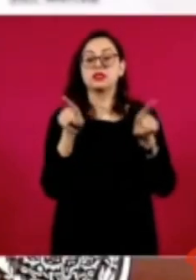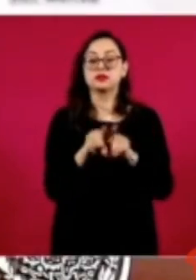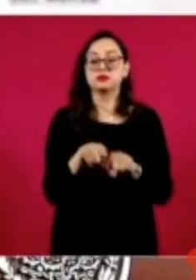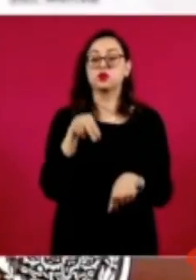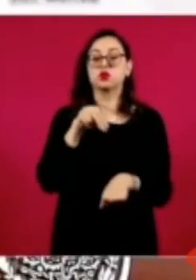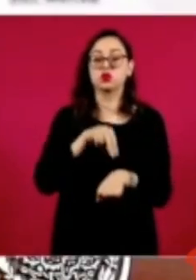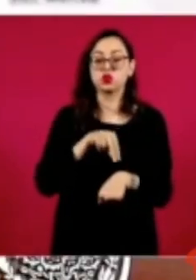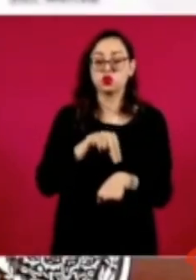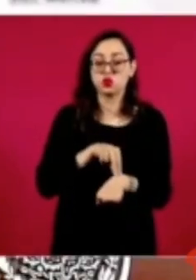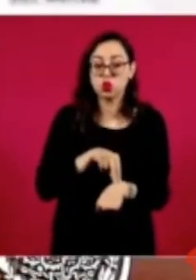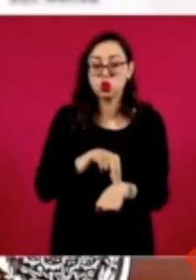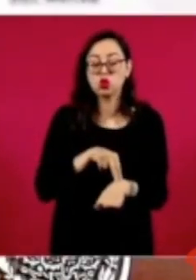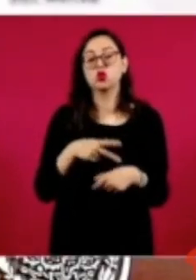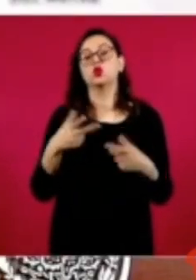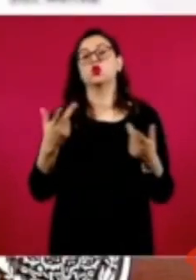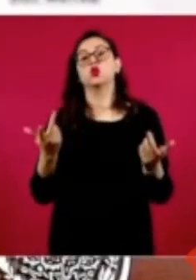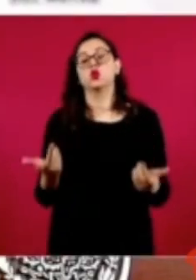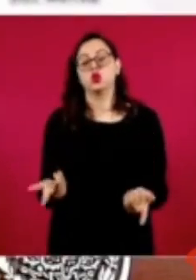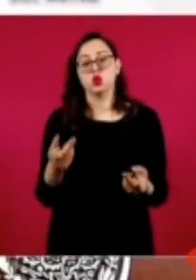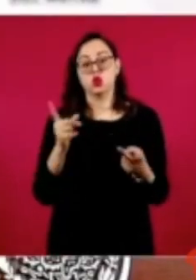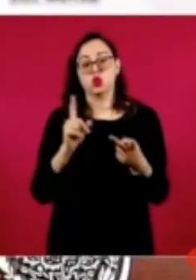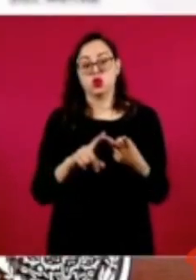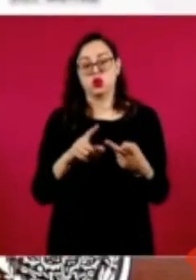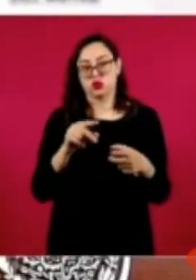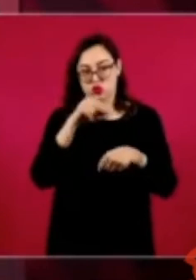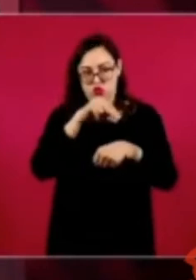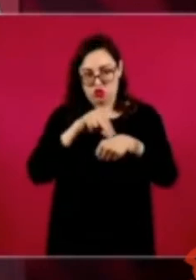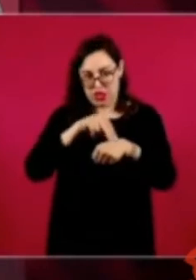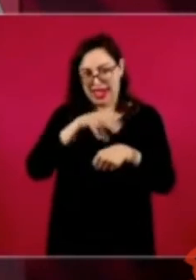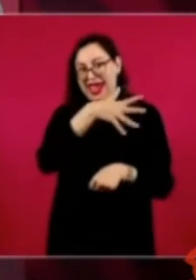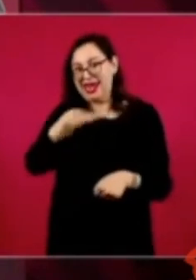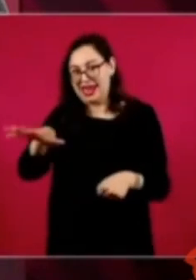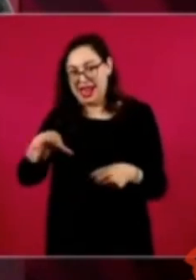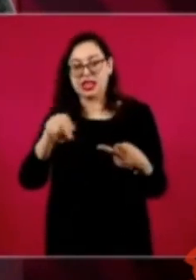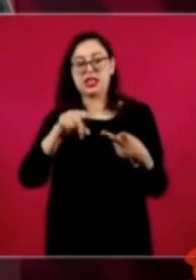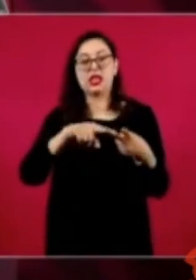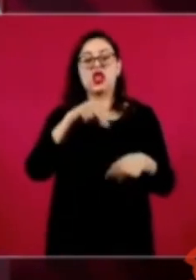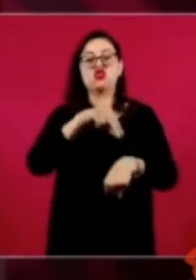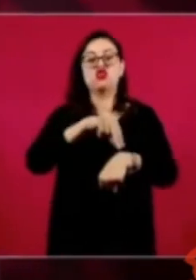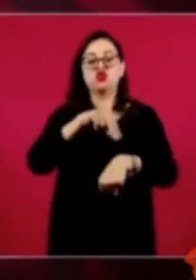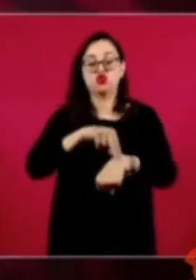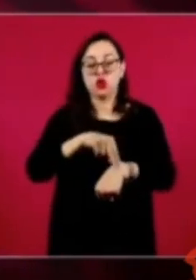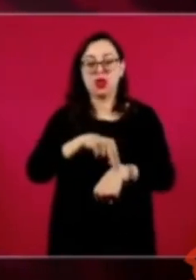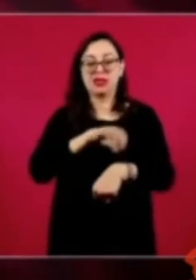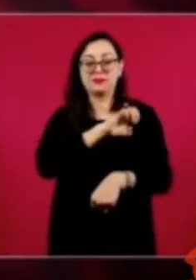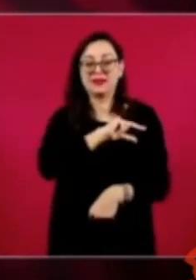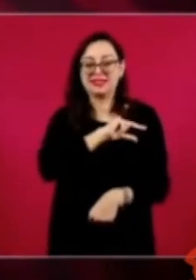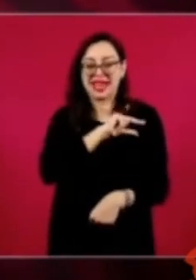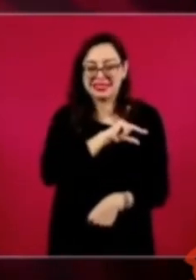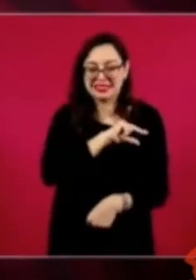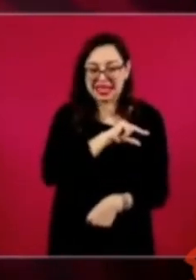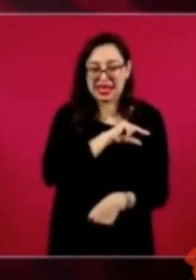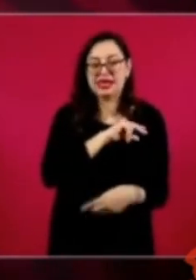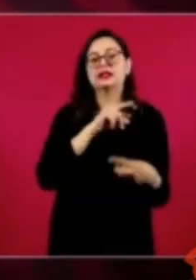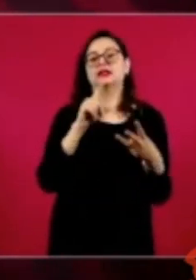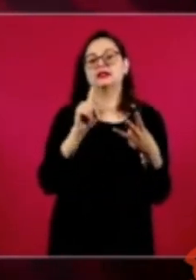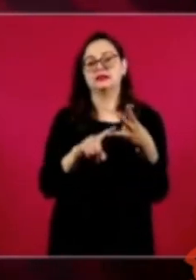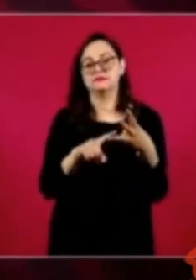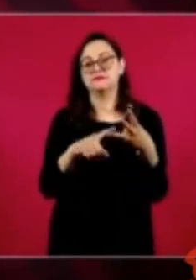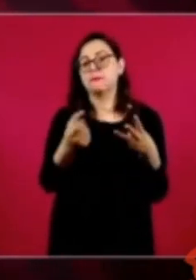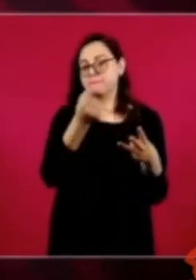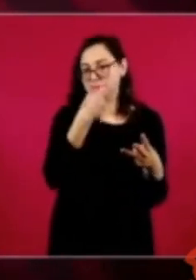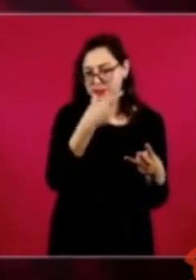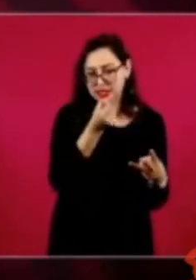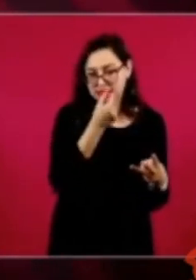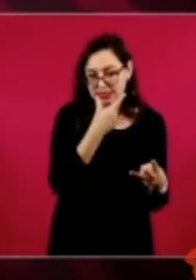y especialistas. Medicina, ya